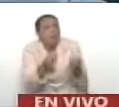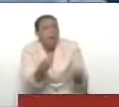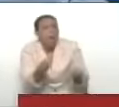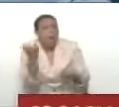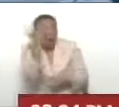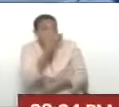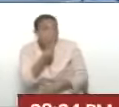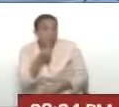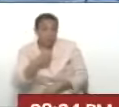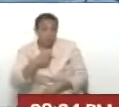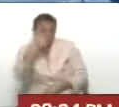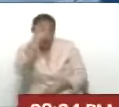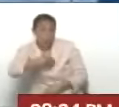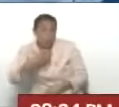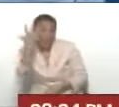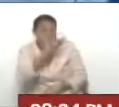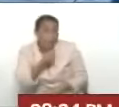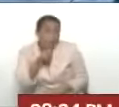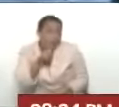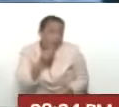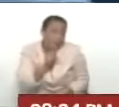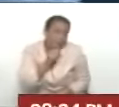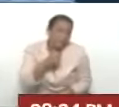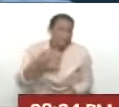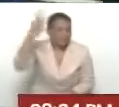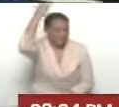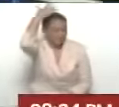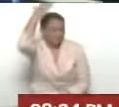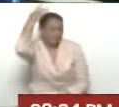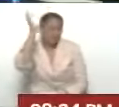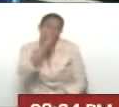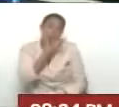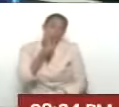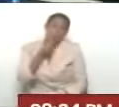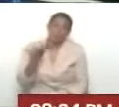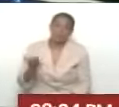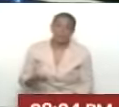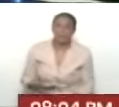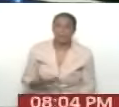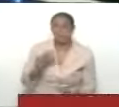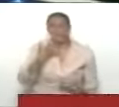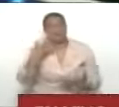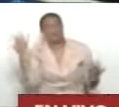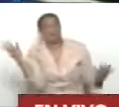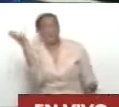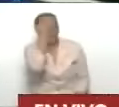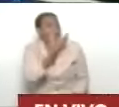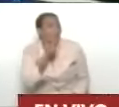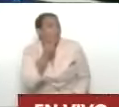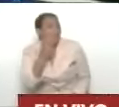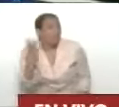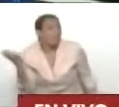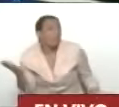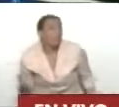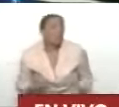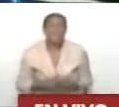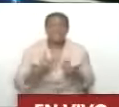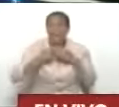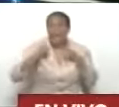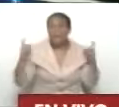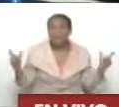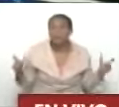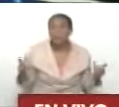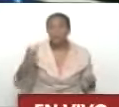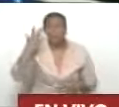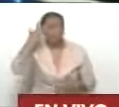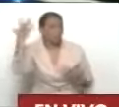los jóvenes de las cinco generaciones. A nosotros. Nosotros somos los baby boomers, ¿oyó? ¿Cómo así? Por si no lo sabe. ¿Por qué? ¿Por qué? Y es la generación más